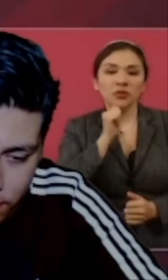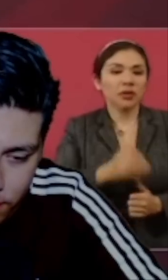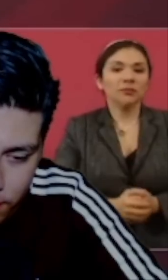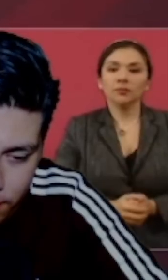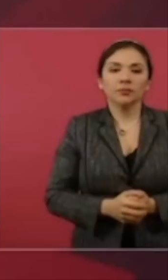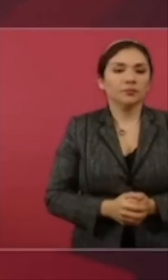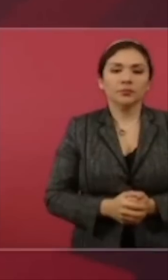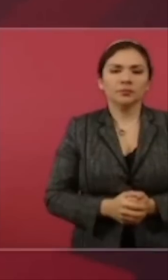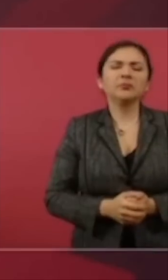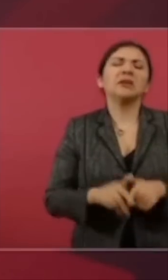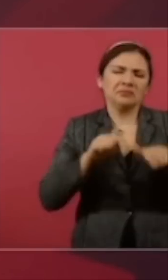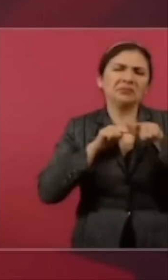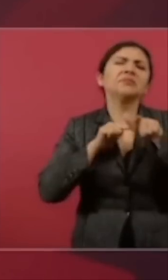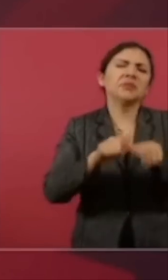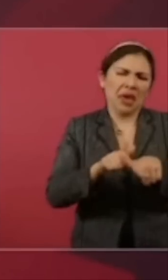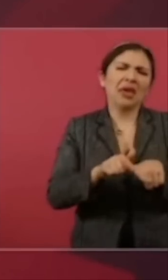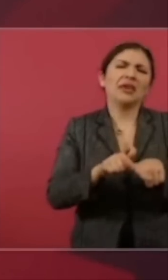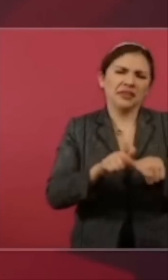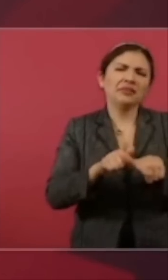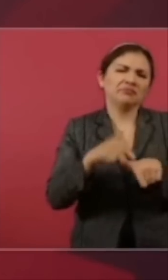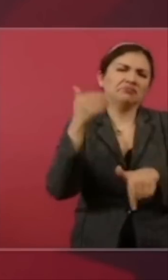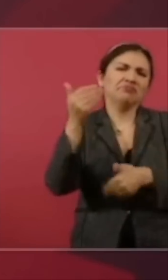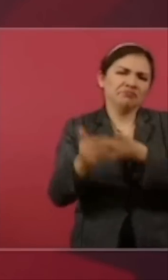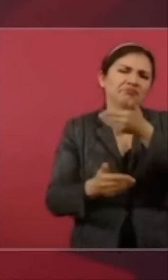Y van a seguir, ¿no?,